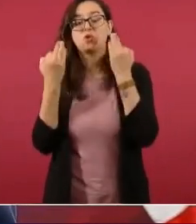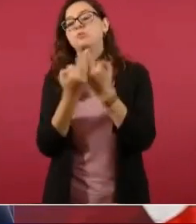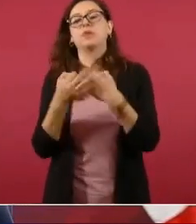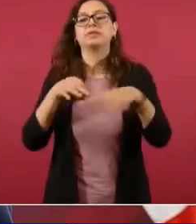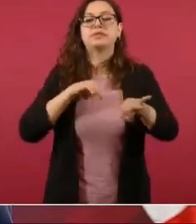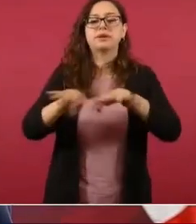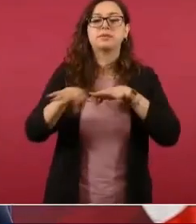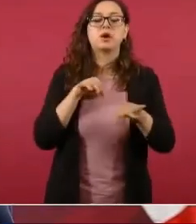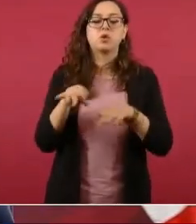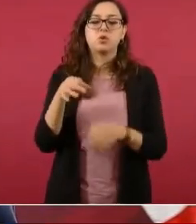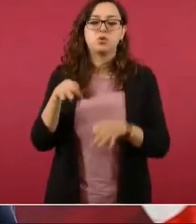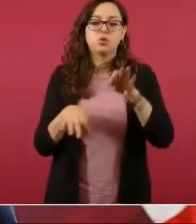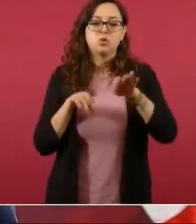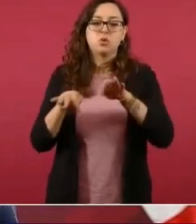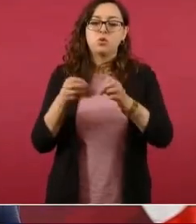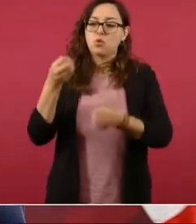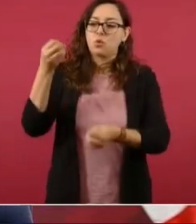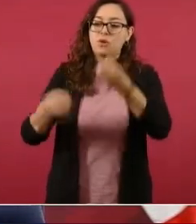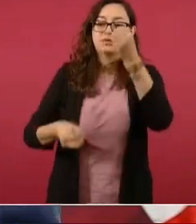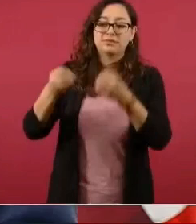para que